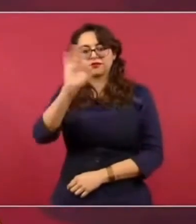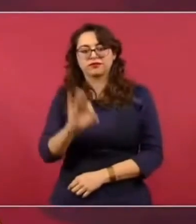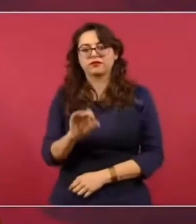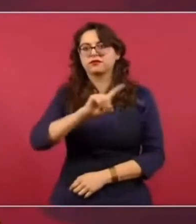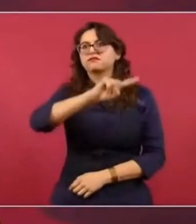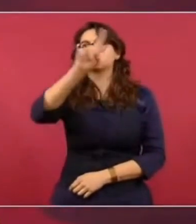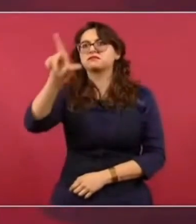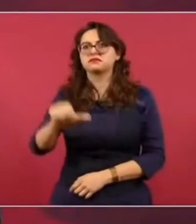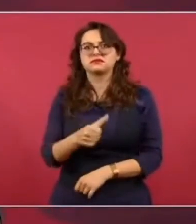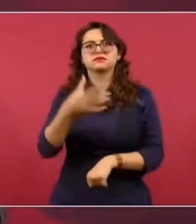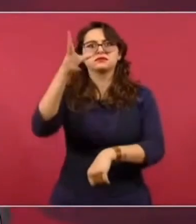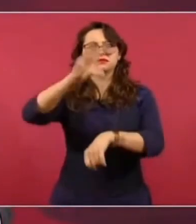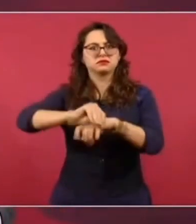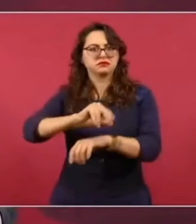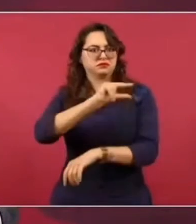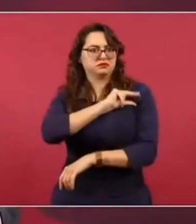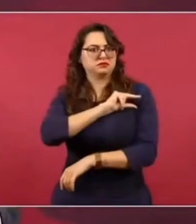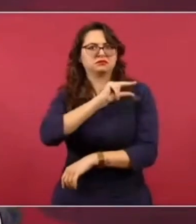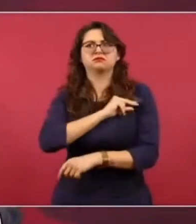¿Quién era